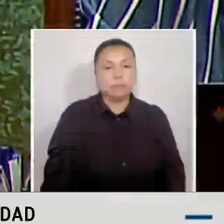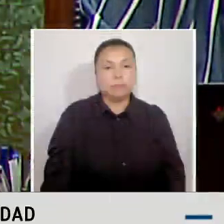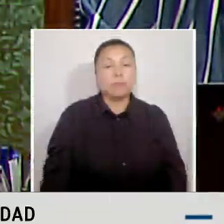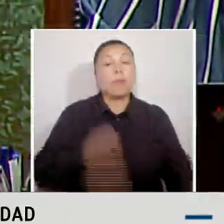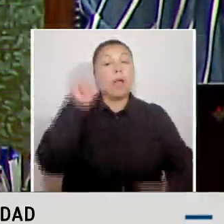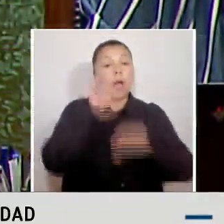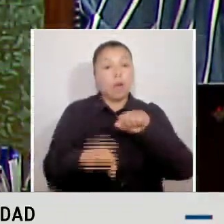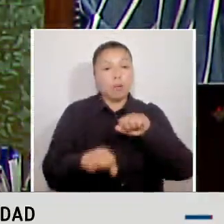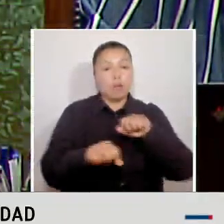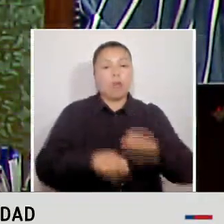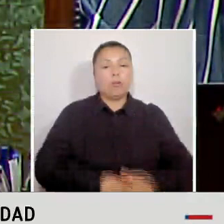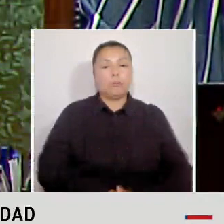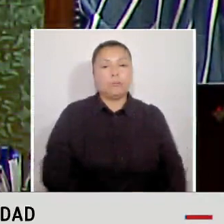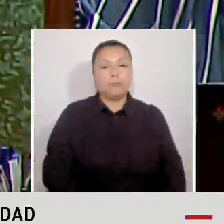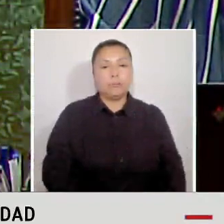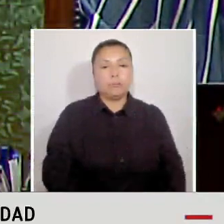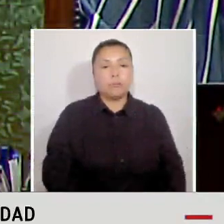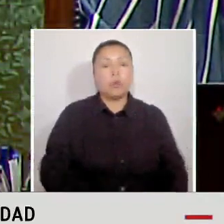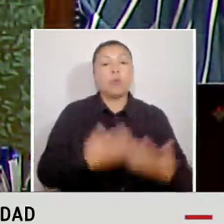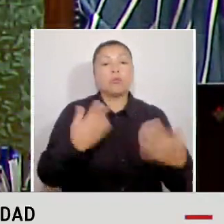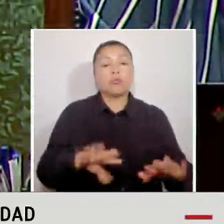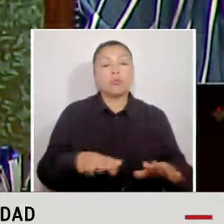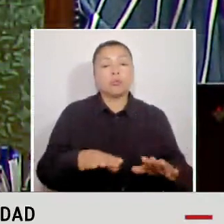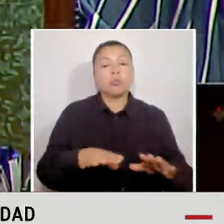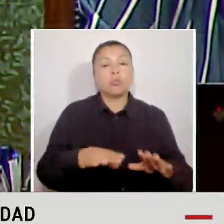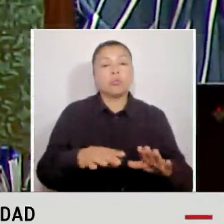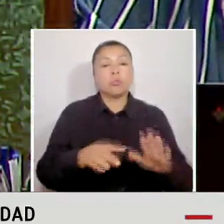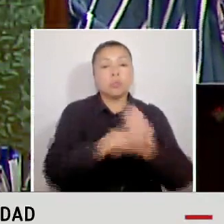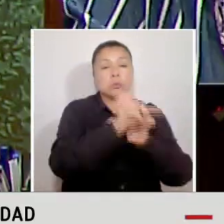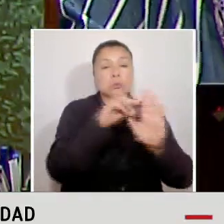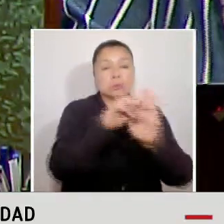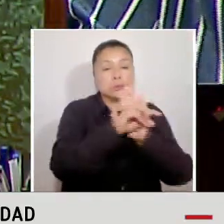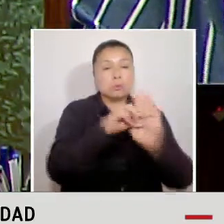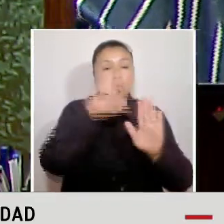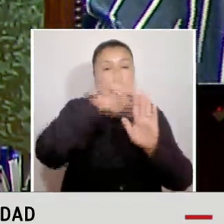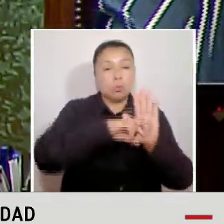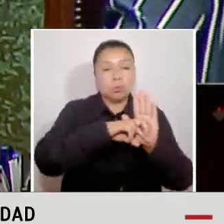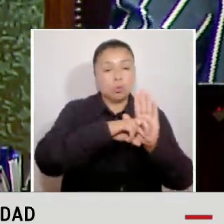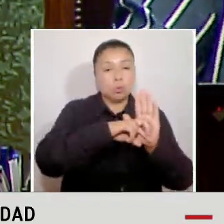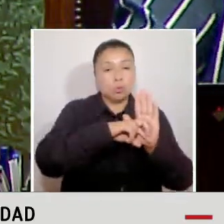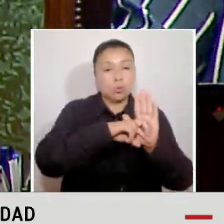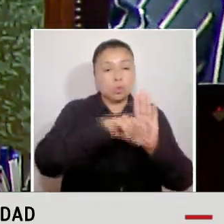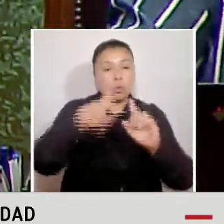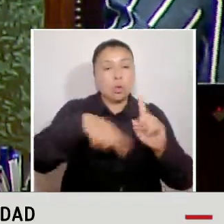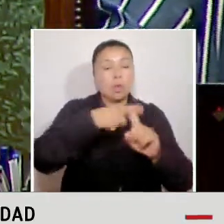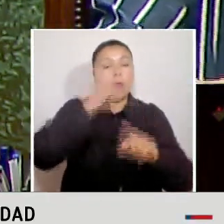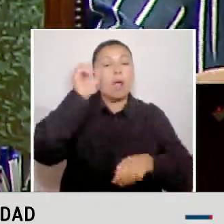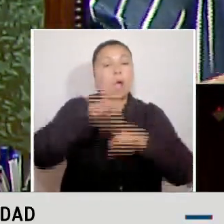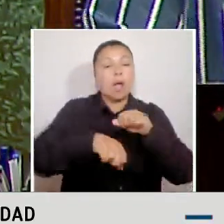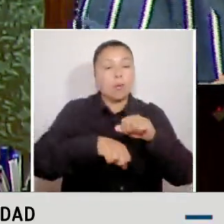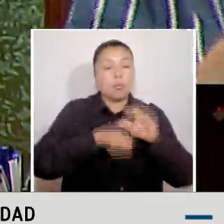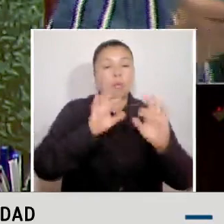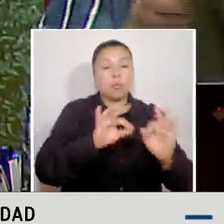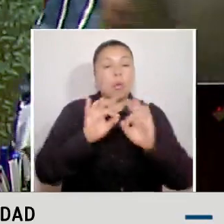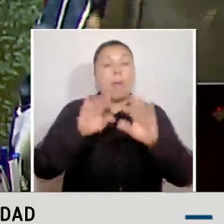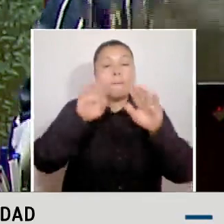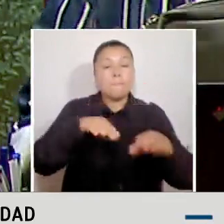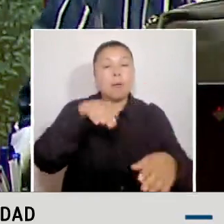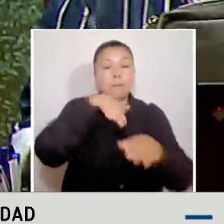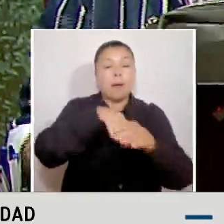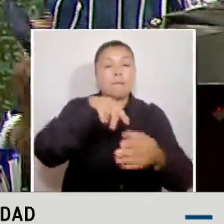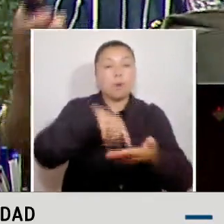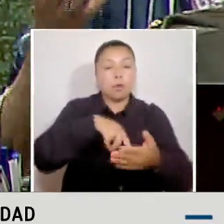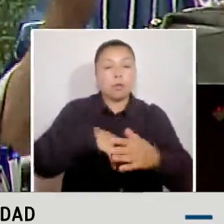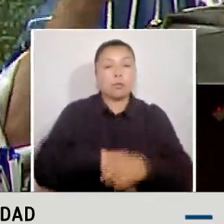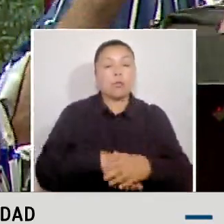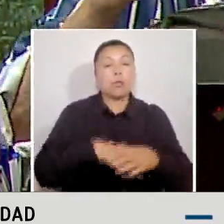aprobado por no haber sido objeto de indicaciones el proyecto queda además aprobado en particular con la misma votación se